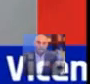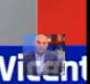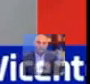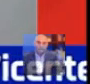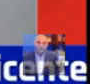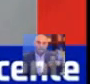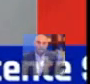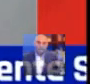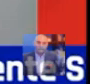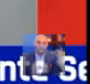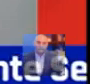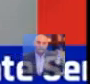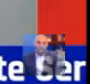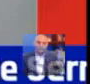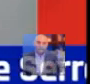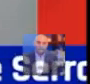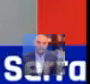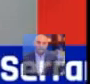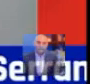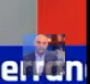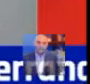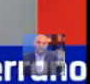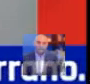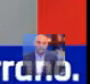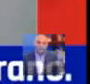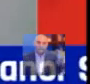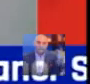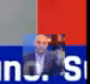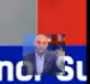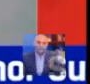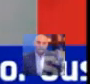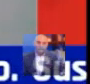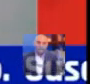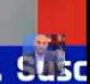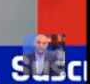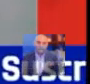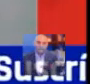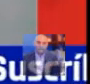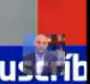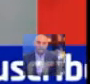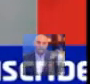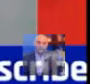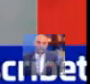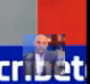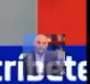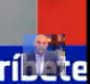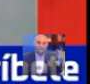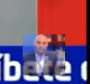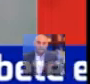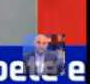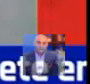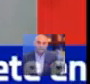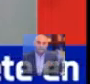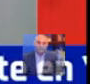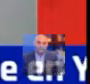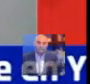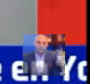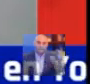Martí, interconectado. Y hay que mencionar que estos movimientos